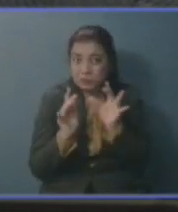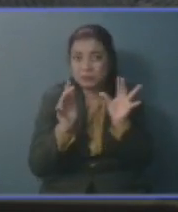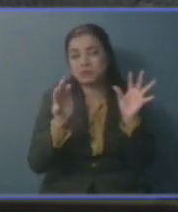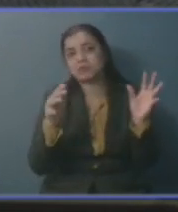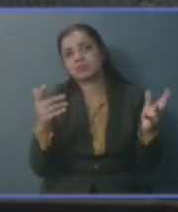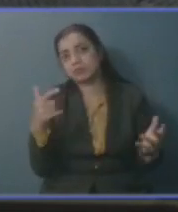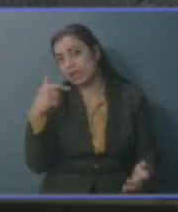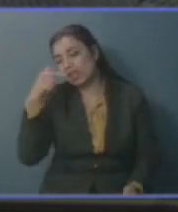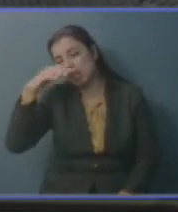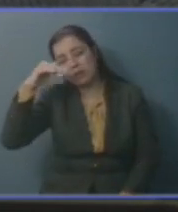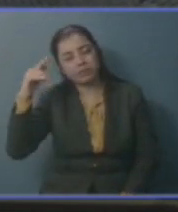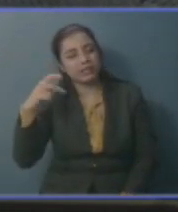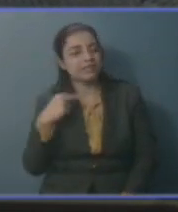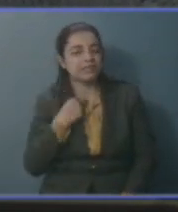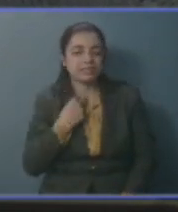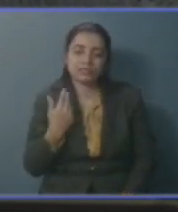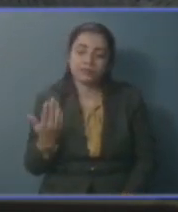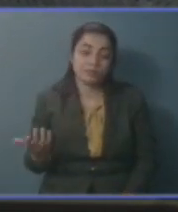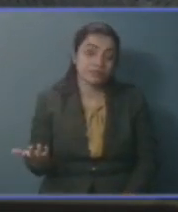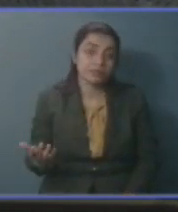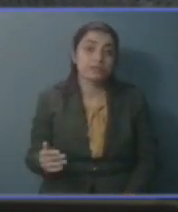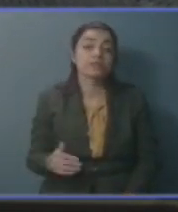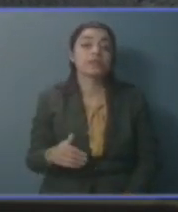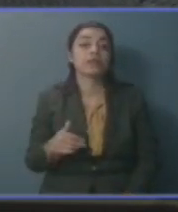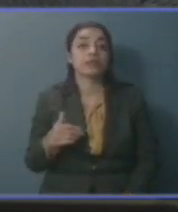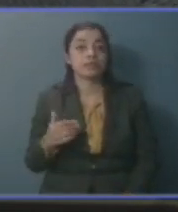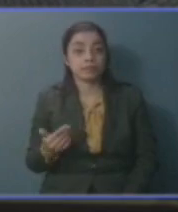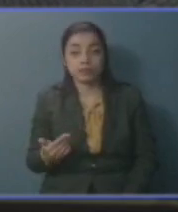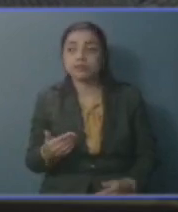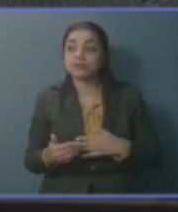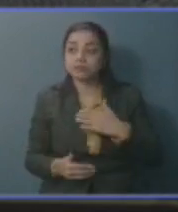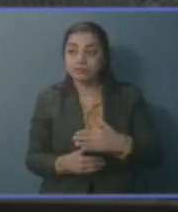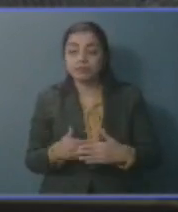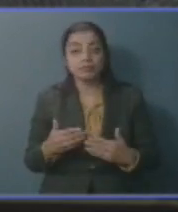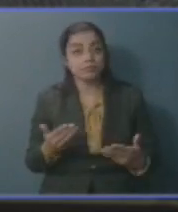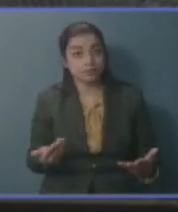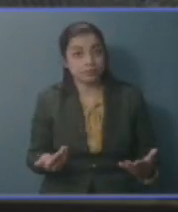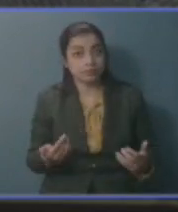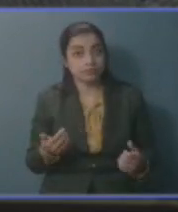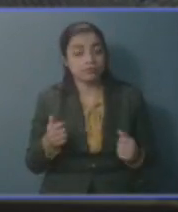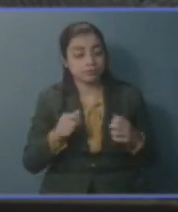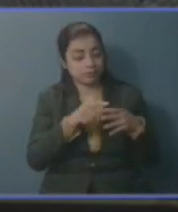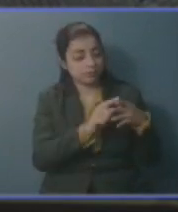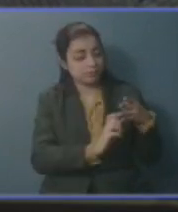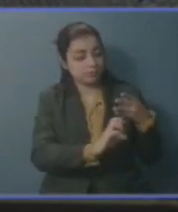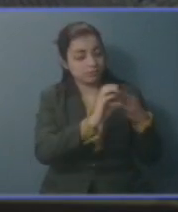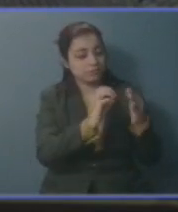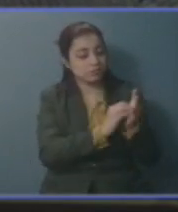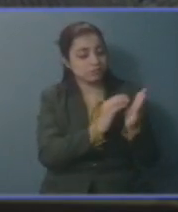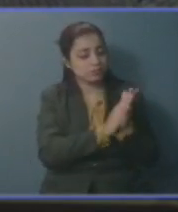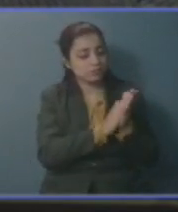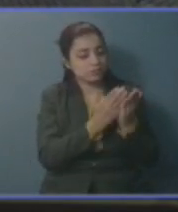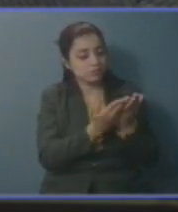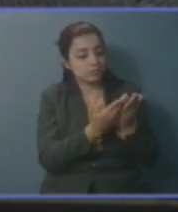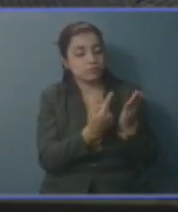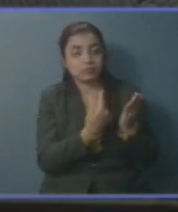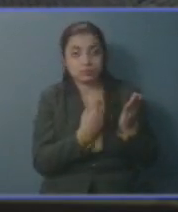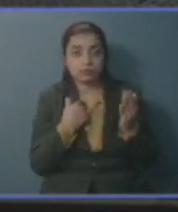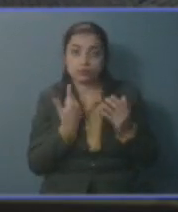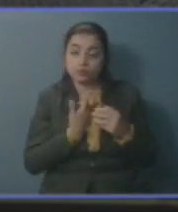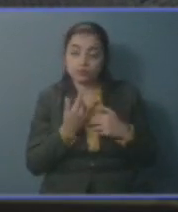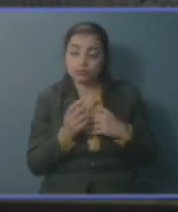pongamos de acuerdo para que dentro de las atribuciones que la Constitución de la República nos da como